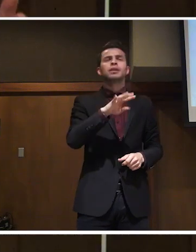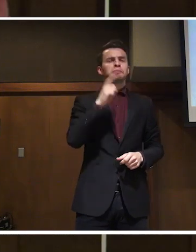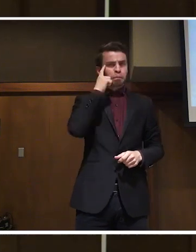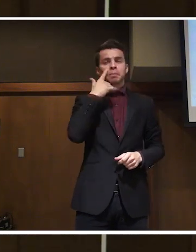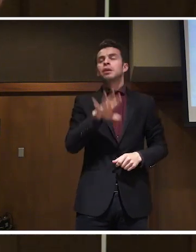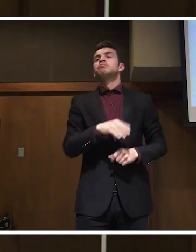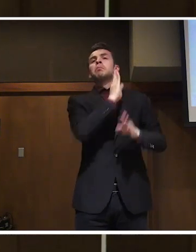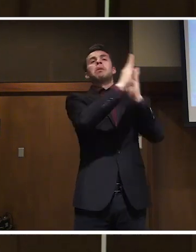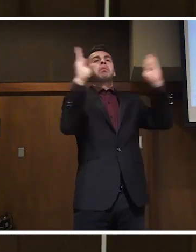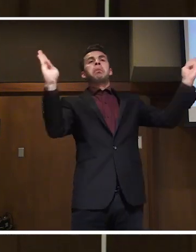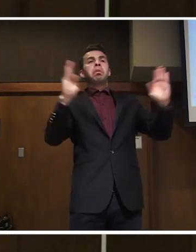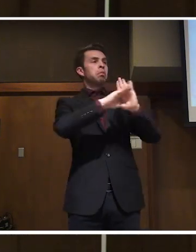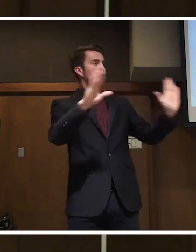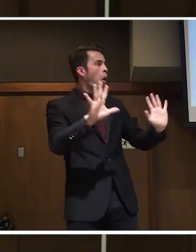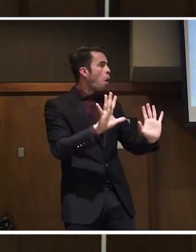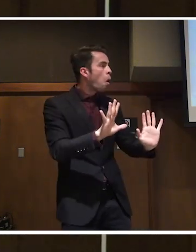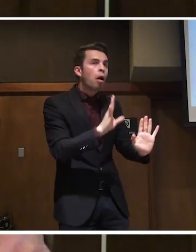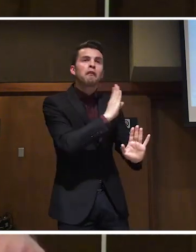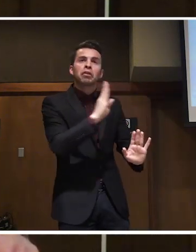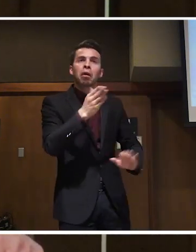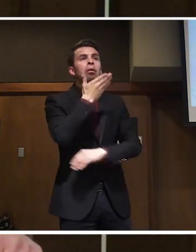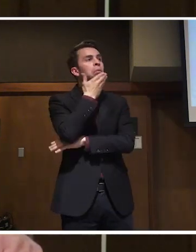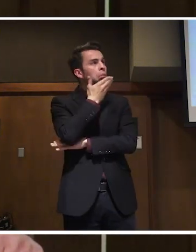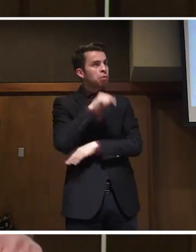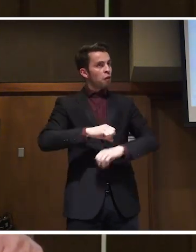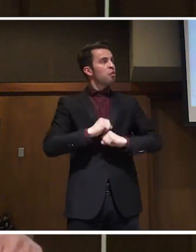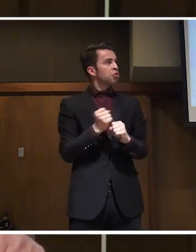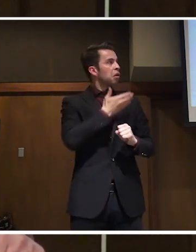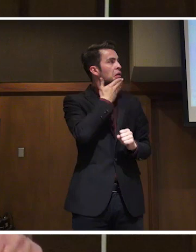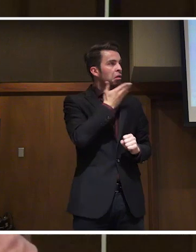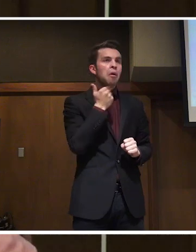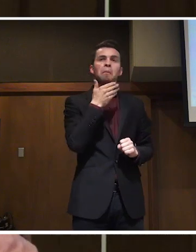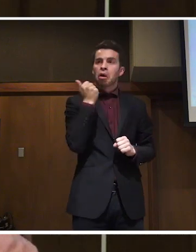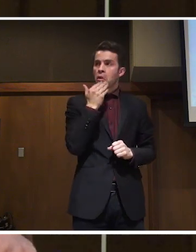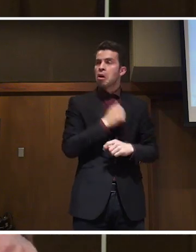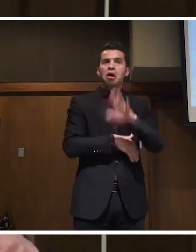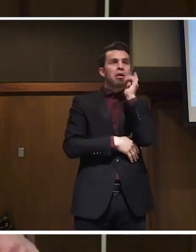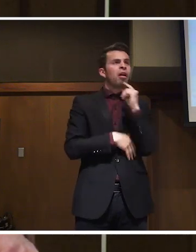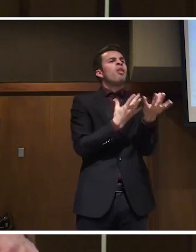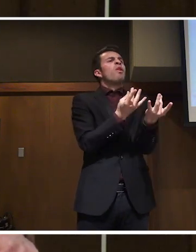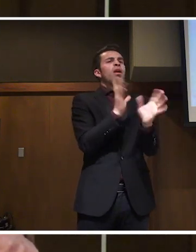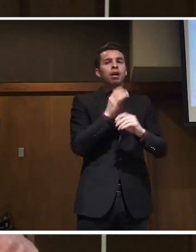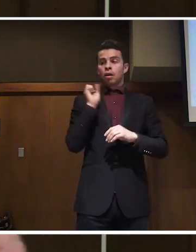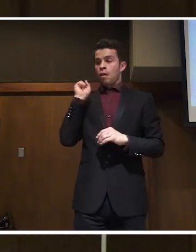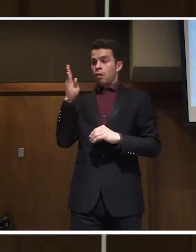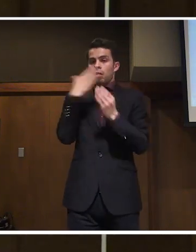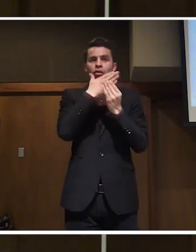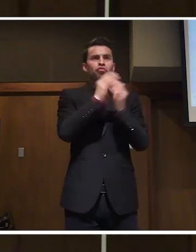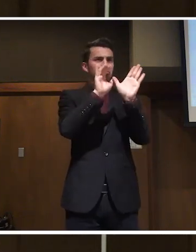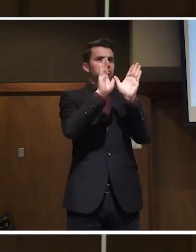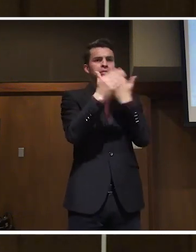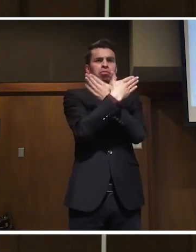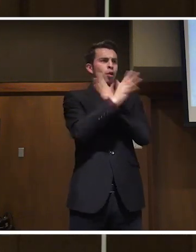esta biblioteca es de las mejorcitas, tal vez la mejorcita biblioteca de economía de Bogotá. Esto es una bobada, que la usen solamente los señores del banco, que la use